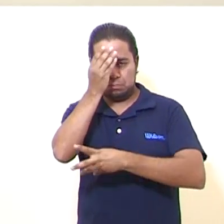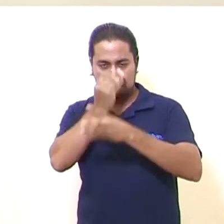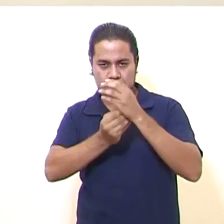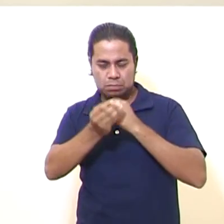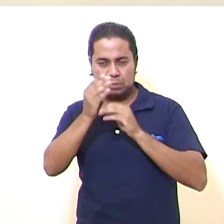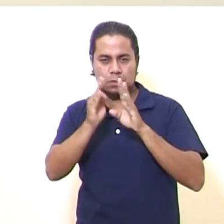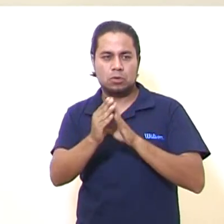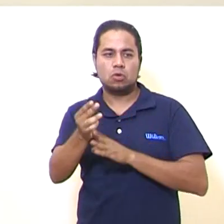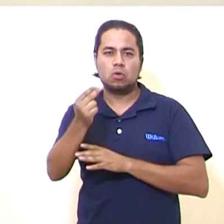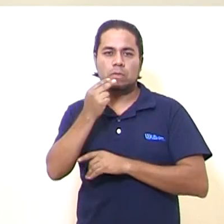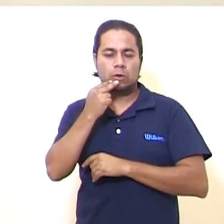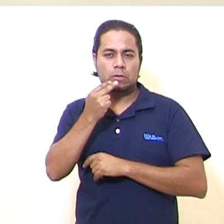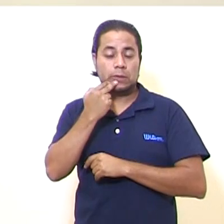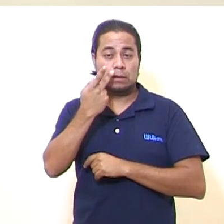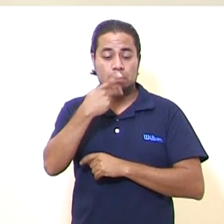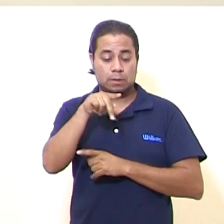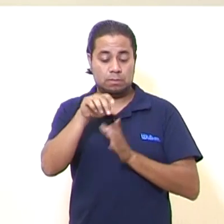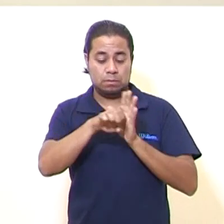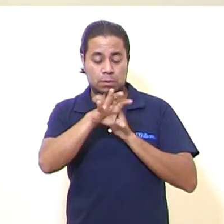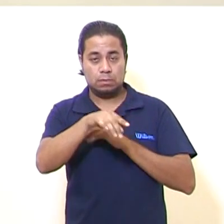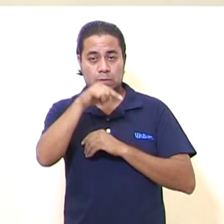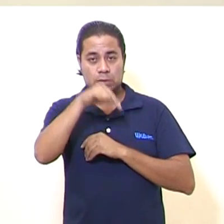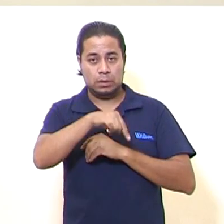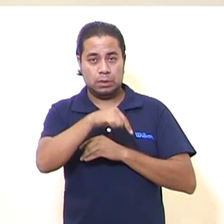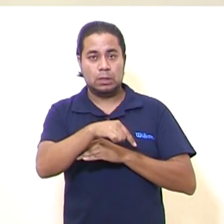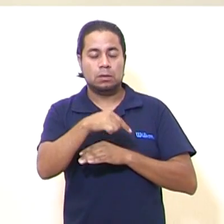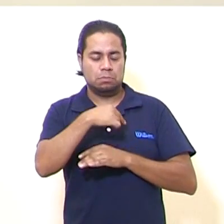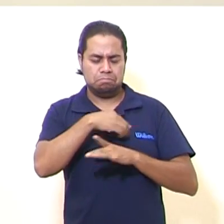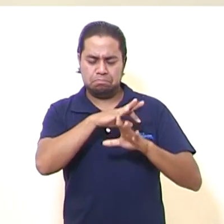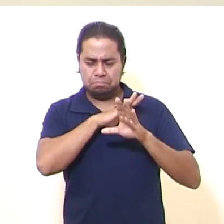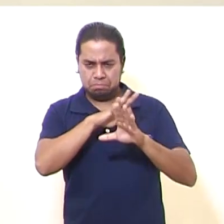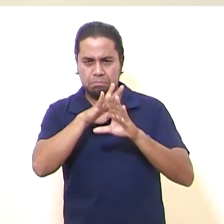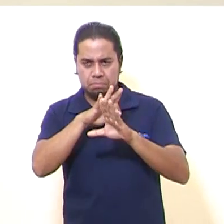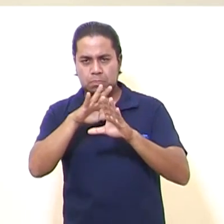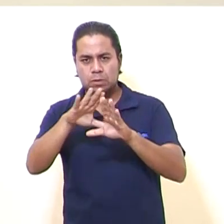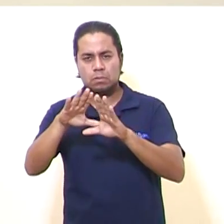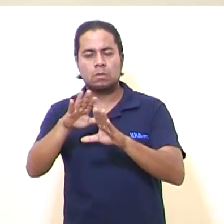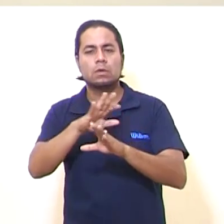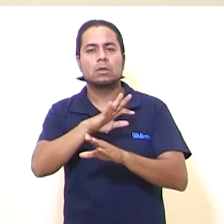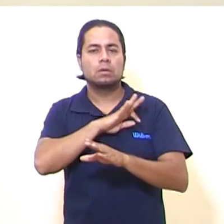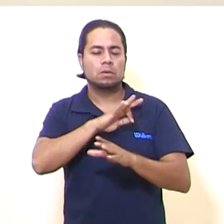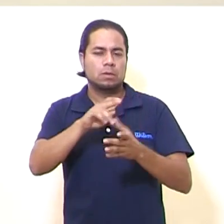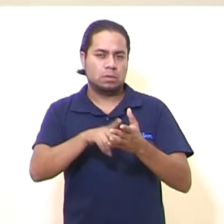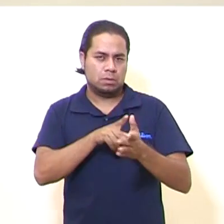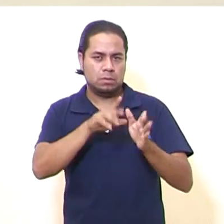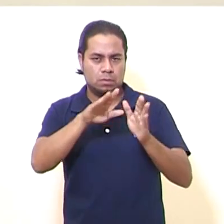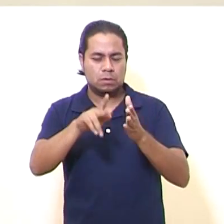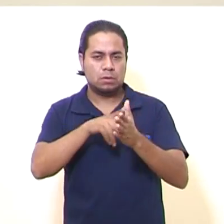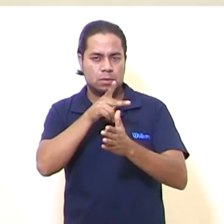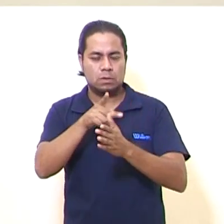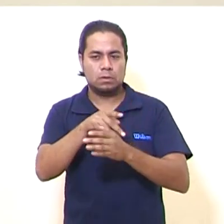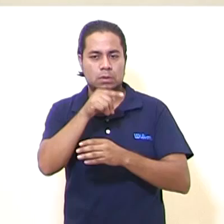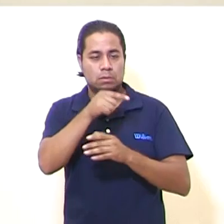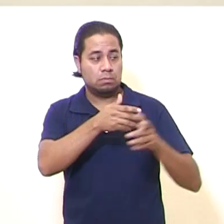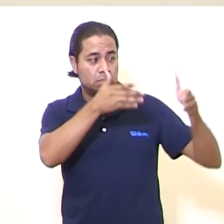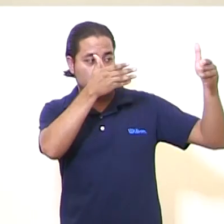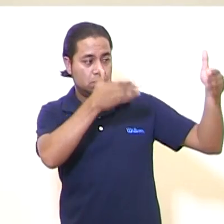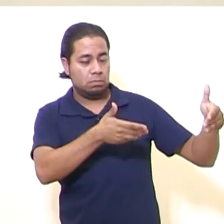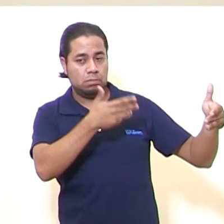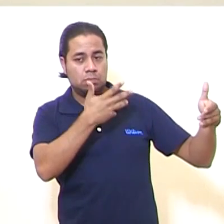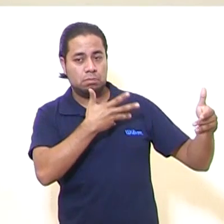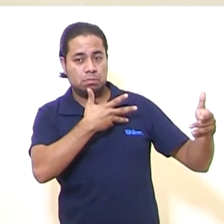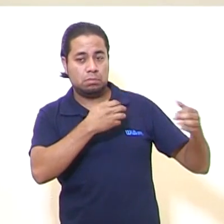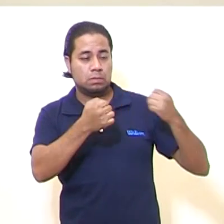a utilizar, pero aquí vamos a hacer el reforzamiento. De este lado yo tengo algunas de las